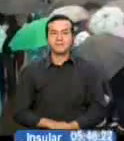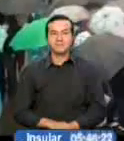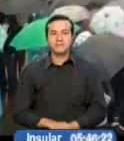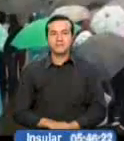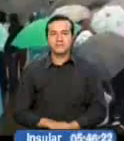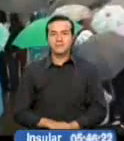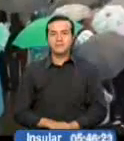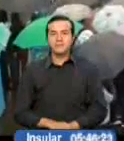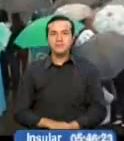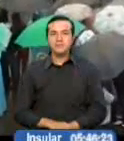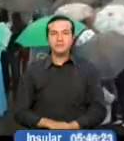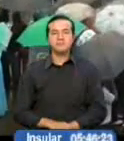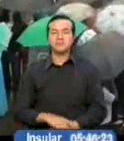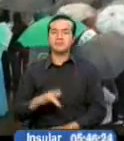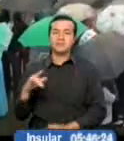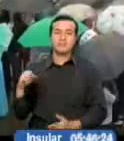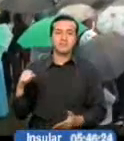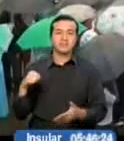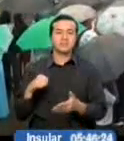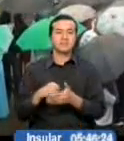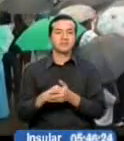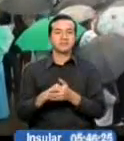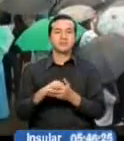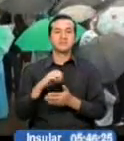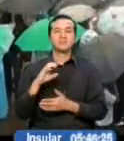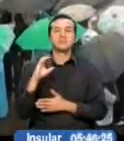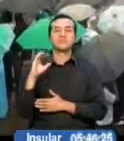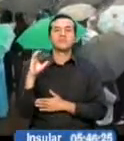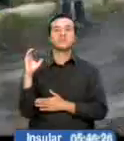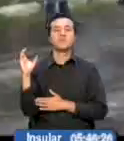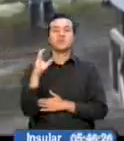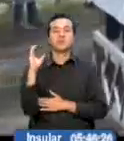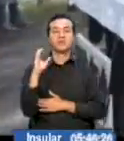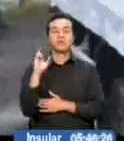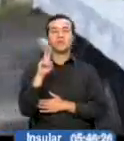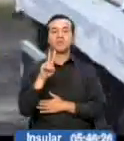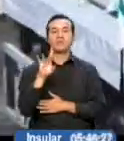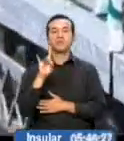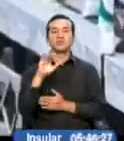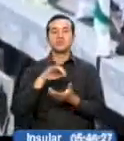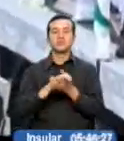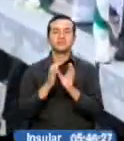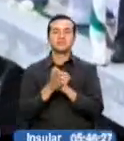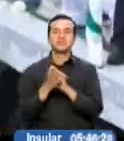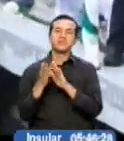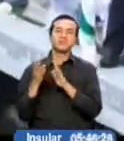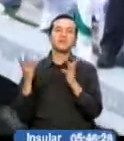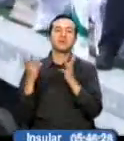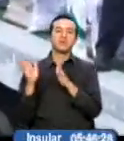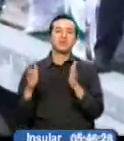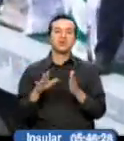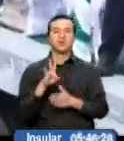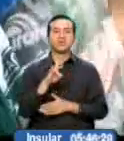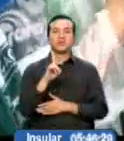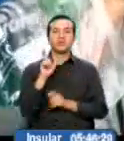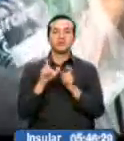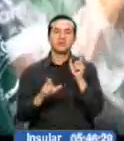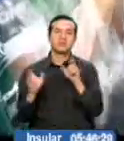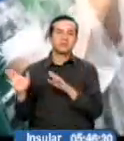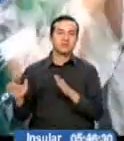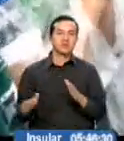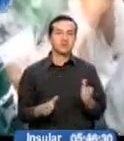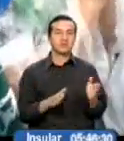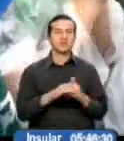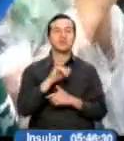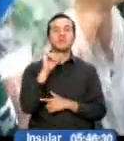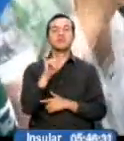Y tras el accidente en Antioquia, Colombia, el pasado 28 de noviembre, donde perdieron la vida 71 personas, este